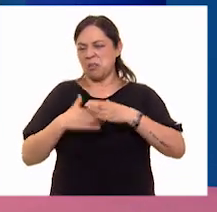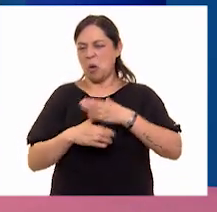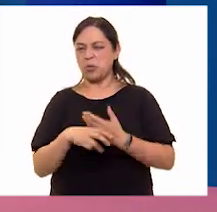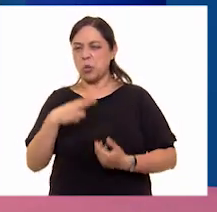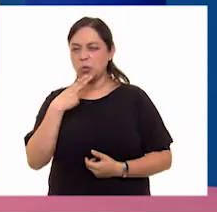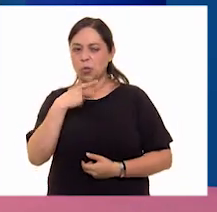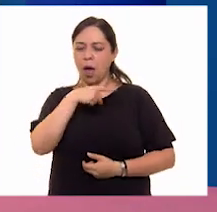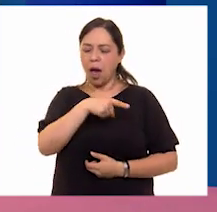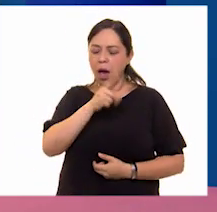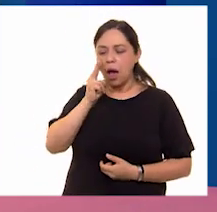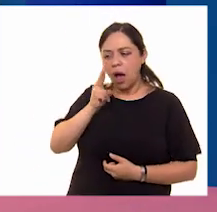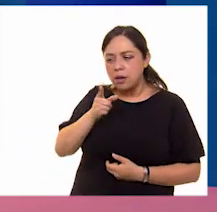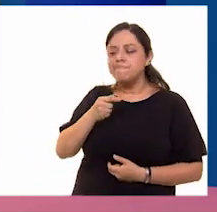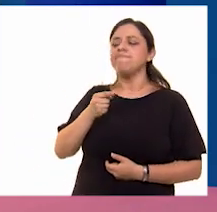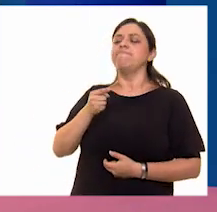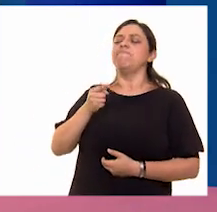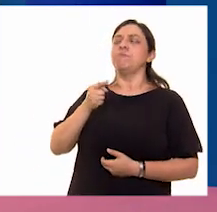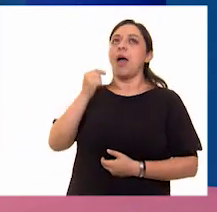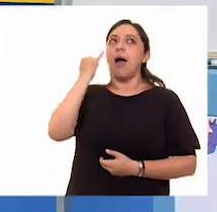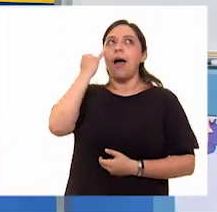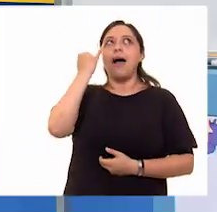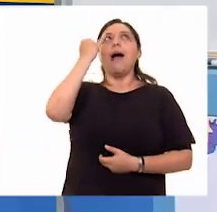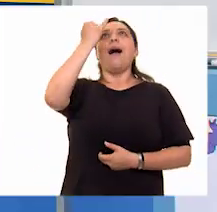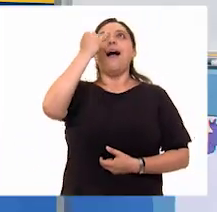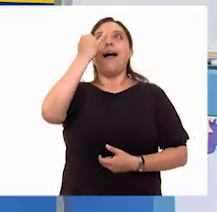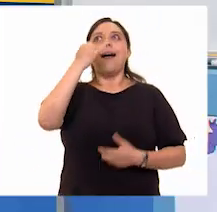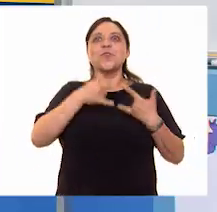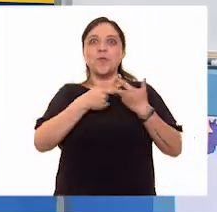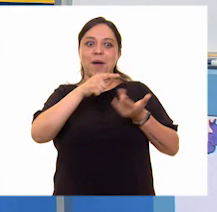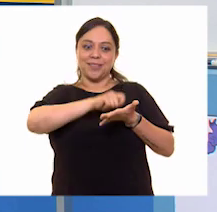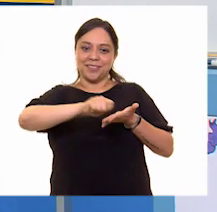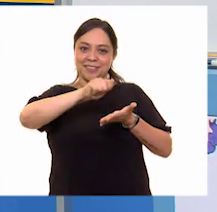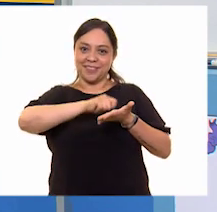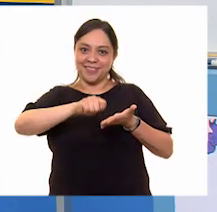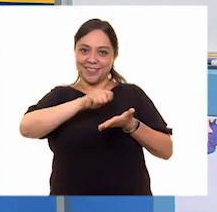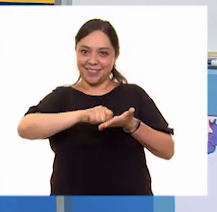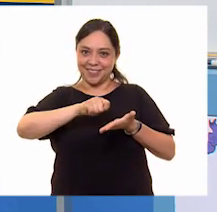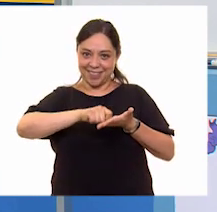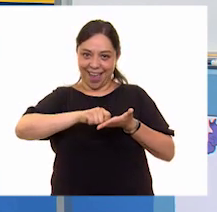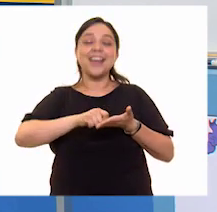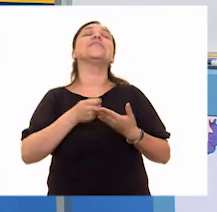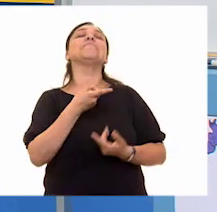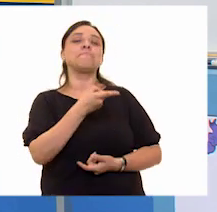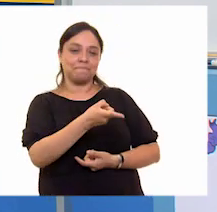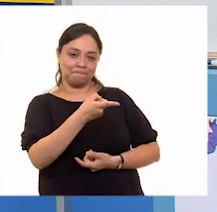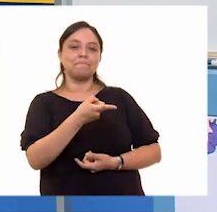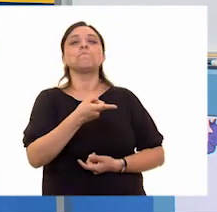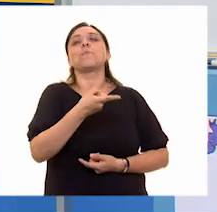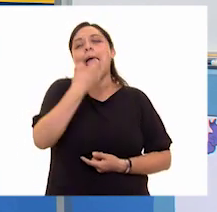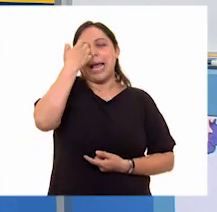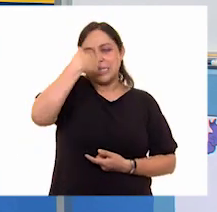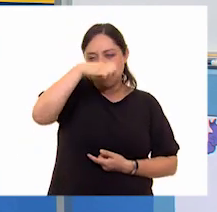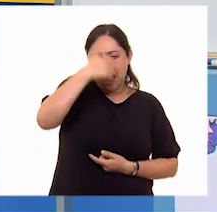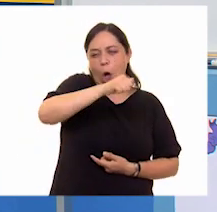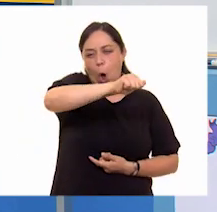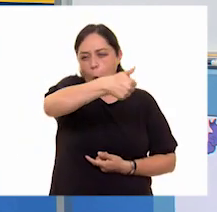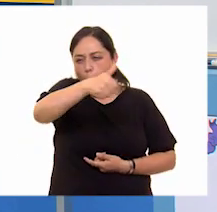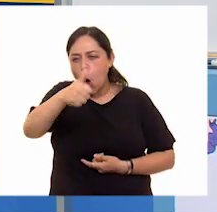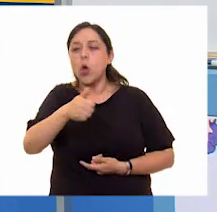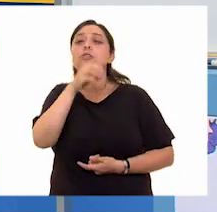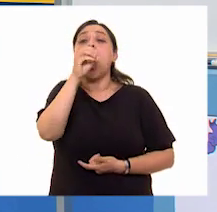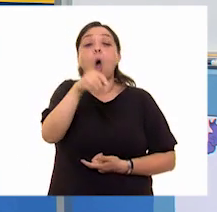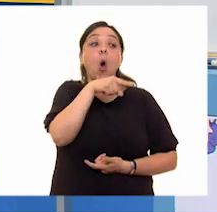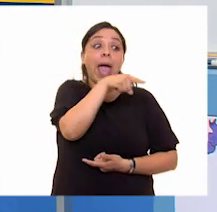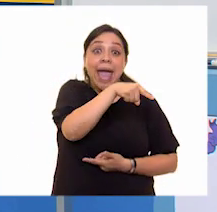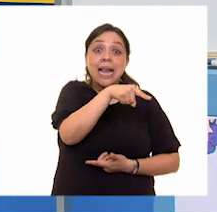le ocurrió escribir el cuento. Así es, Raulito. Vimos cómo otras experiencias o incluso lecturas influyeron